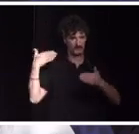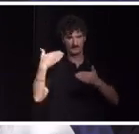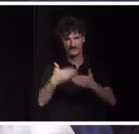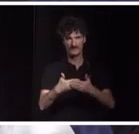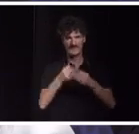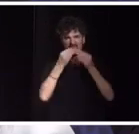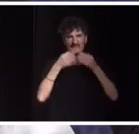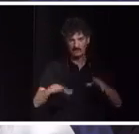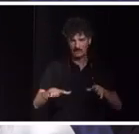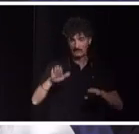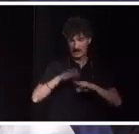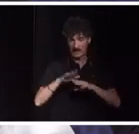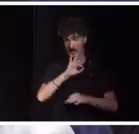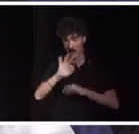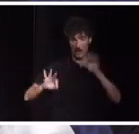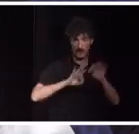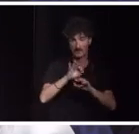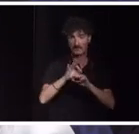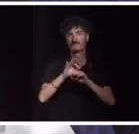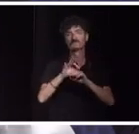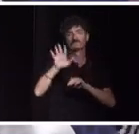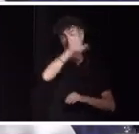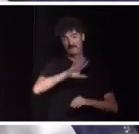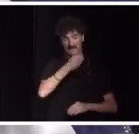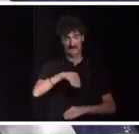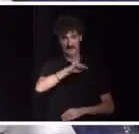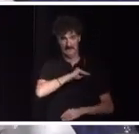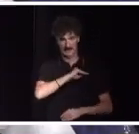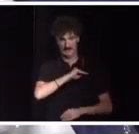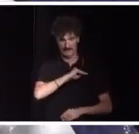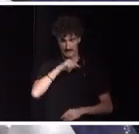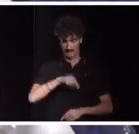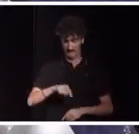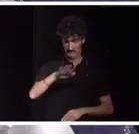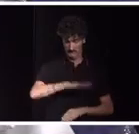para democratizar el Estado español de abajo arriba.